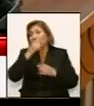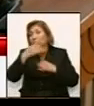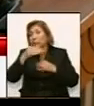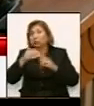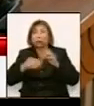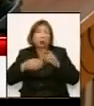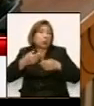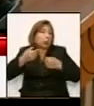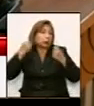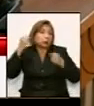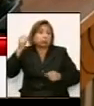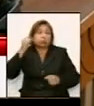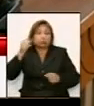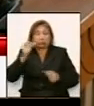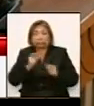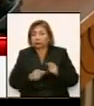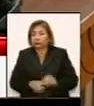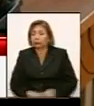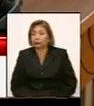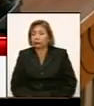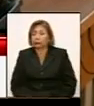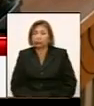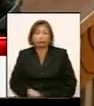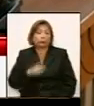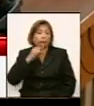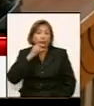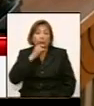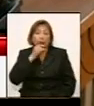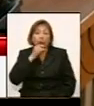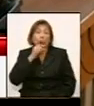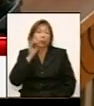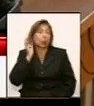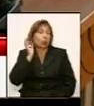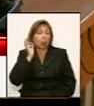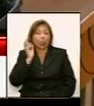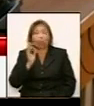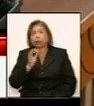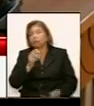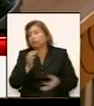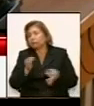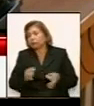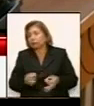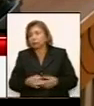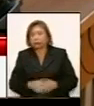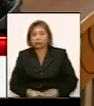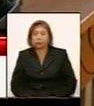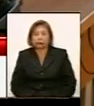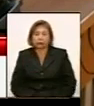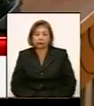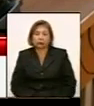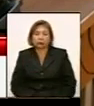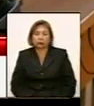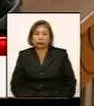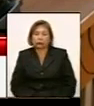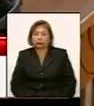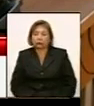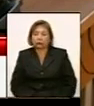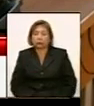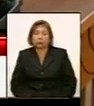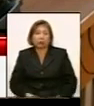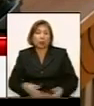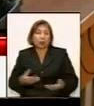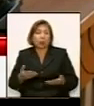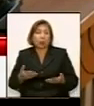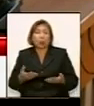y defensores de derechos, y mujeres y personas también LGTBIQ que tienen rasgos indígenas